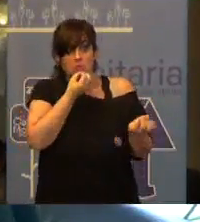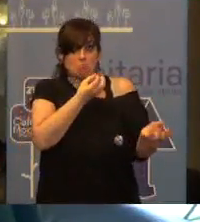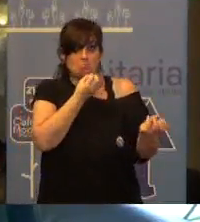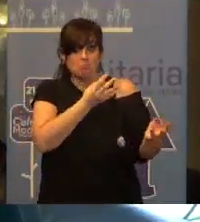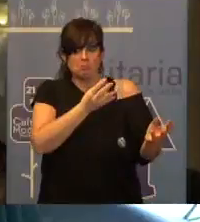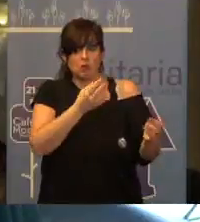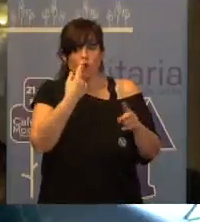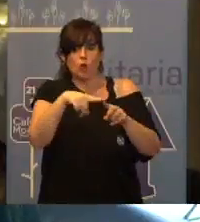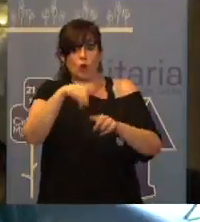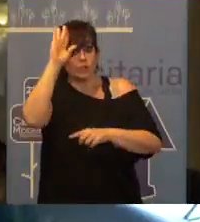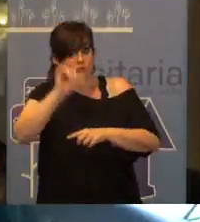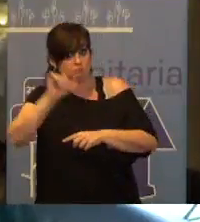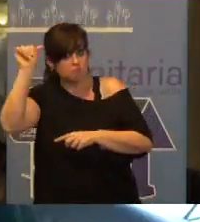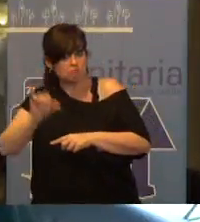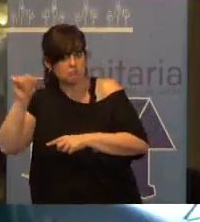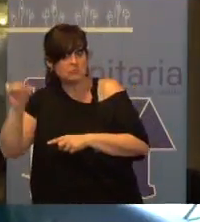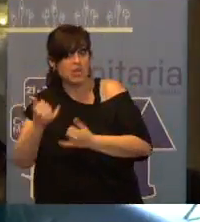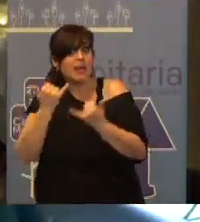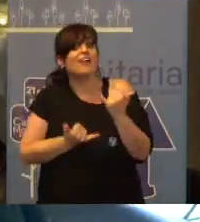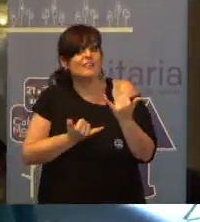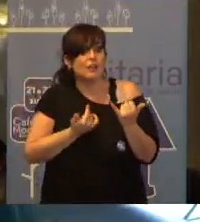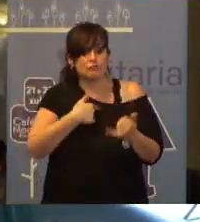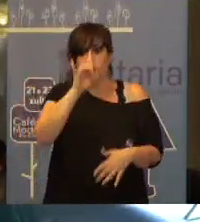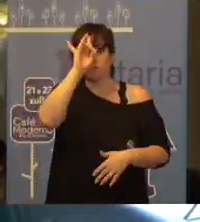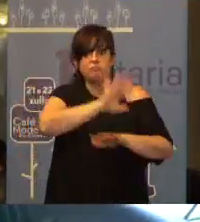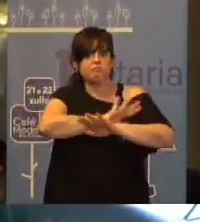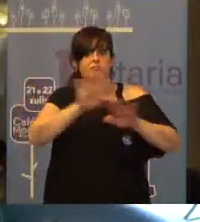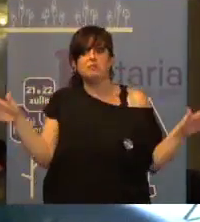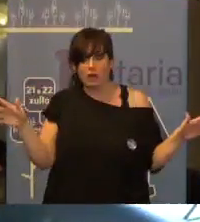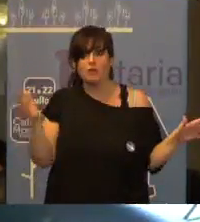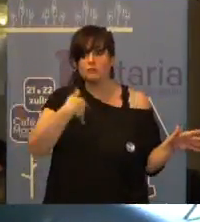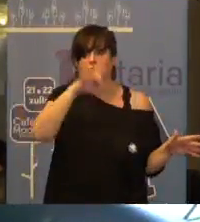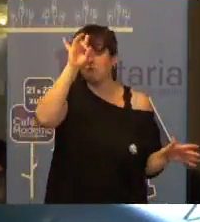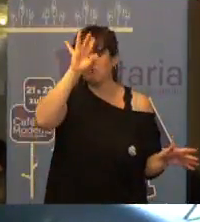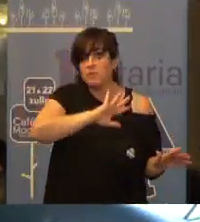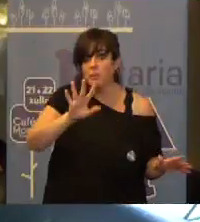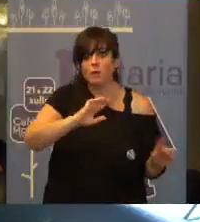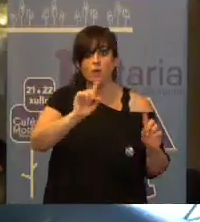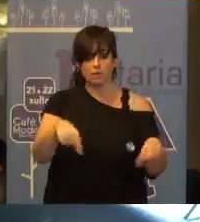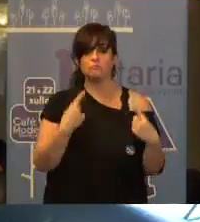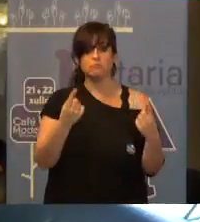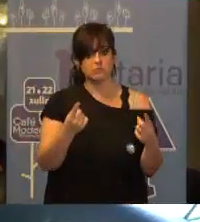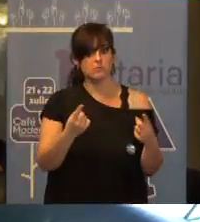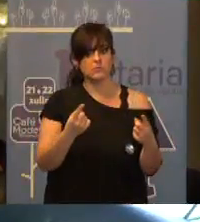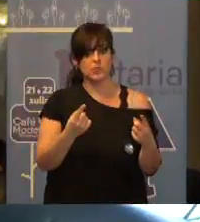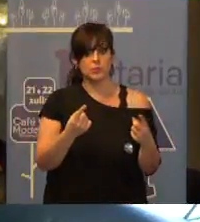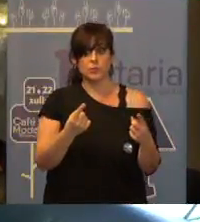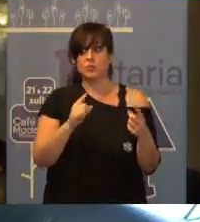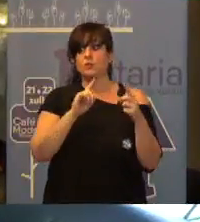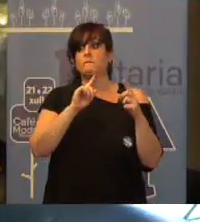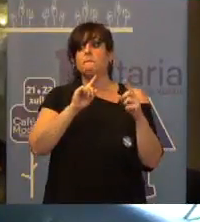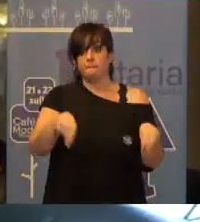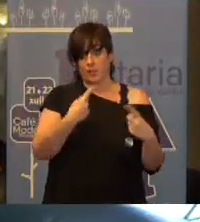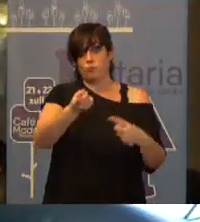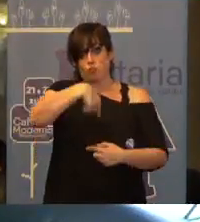que escoitaba, e, claro, eu flipaba. Claro, logo cando nos levamos o